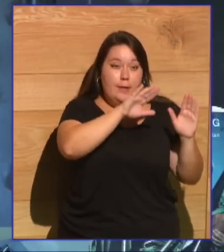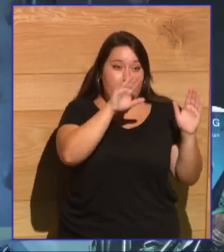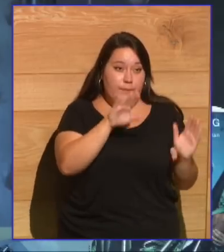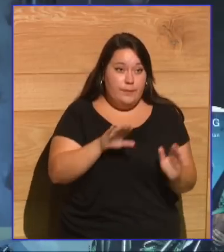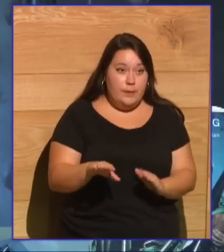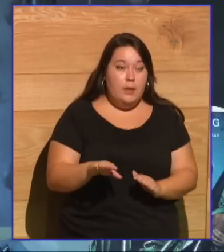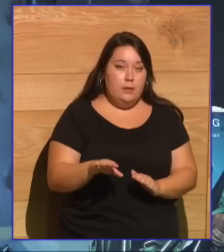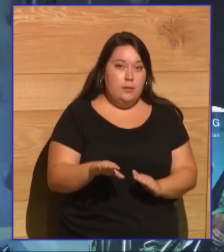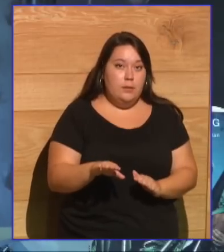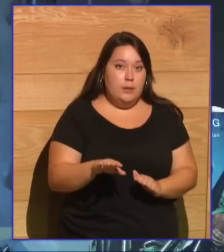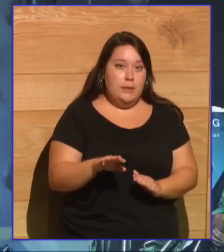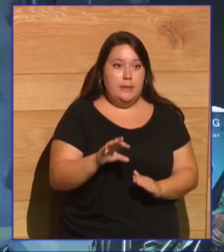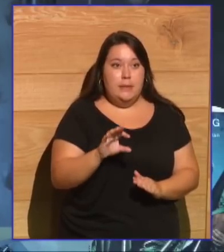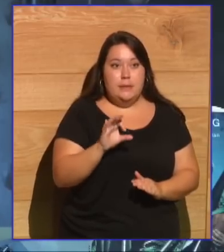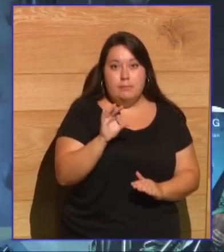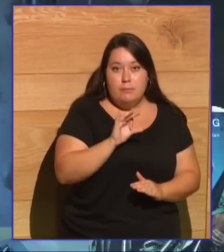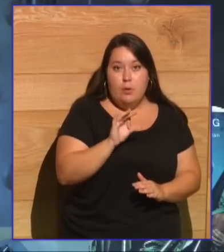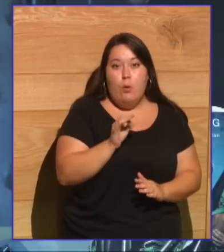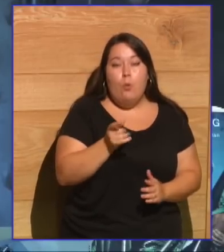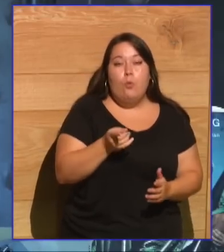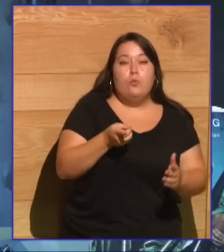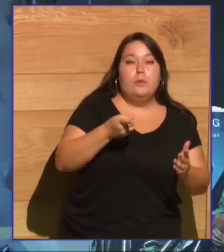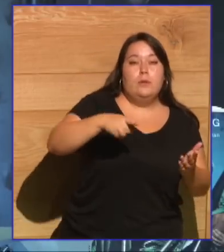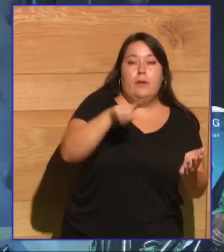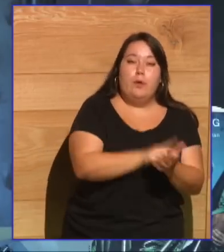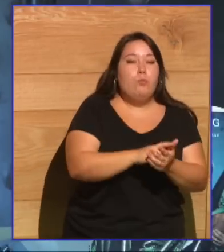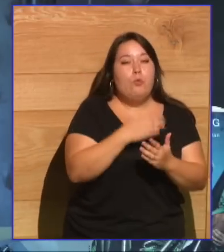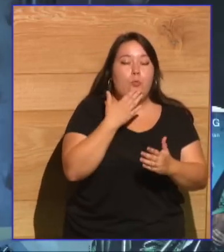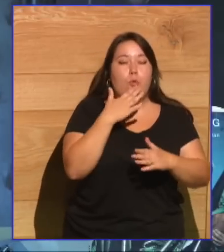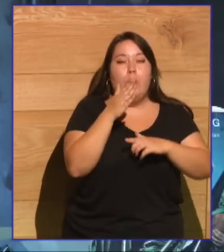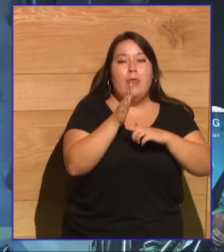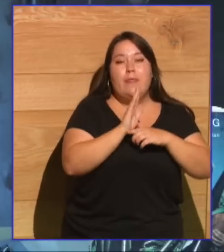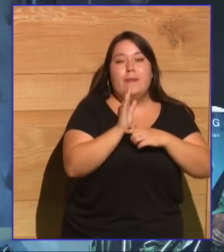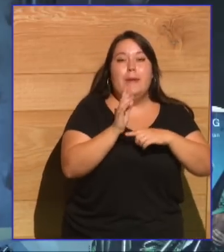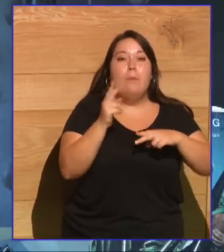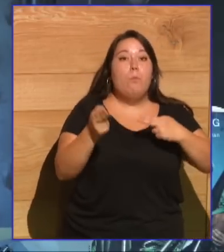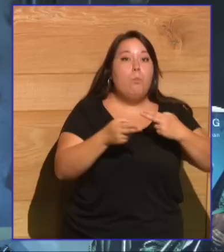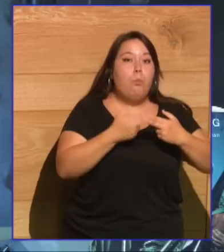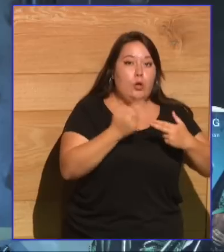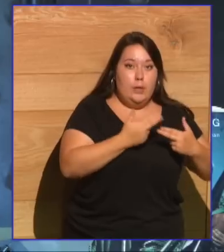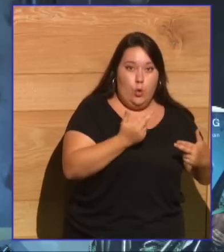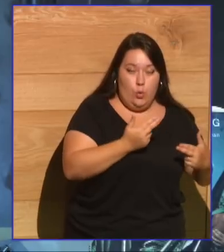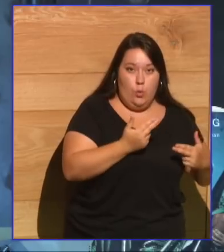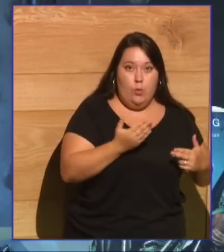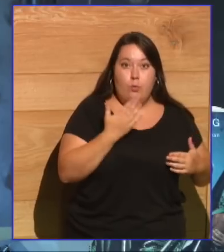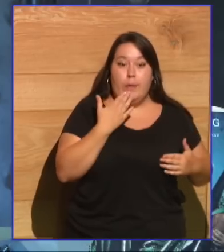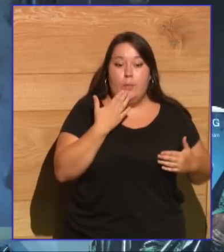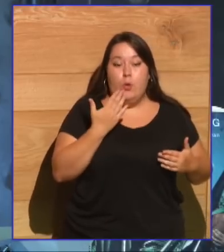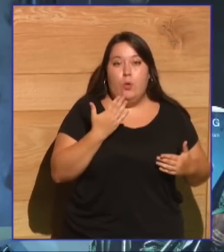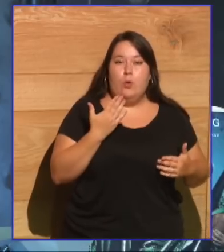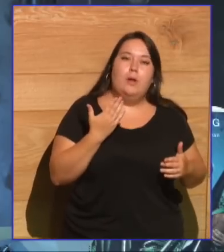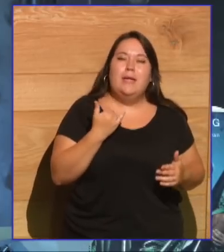envuelve a ese elemento casi de intriga casi de cine político que nos harán lejos del síndrome de china o qué sé yo